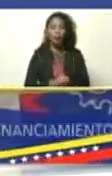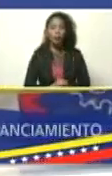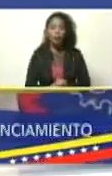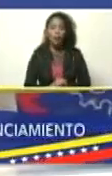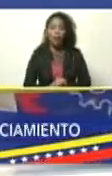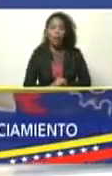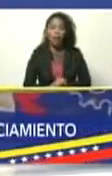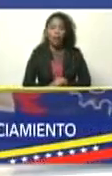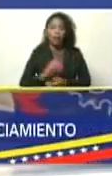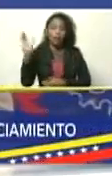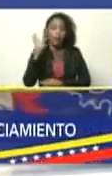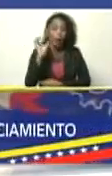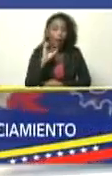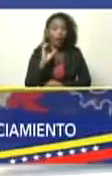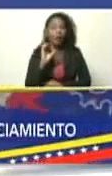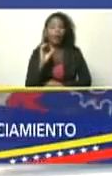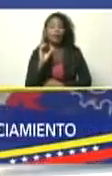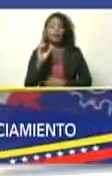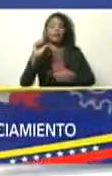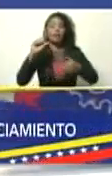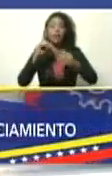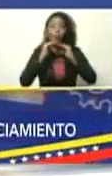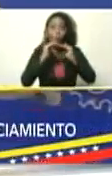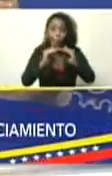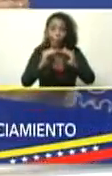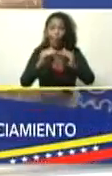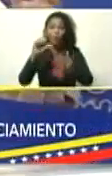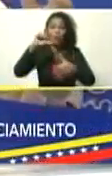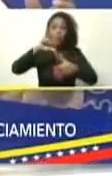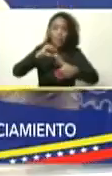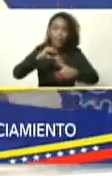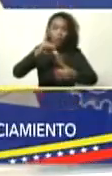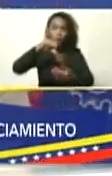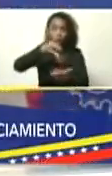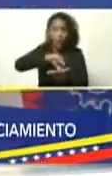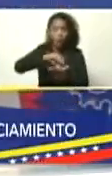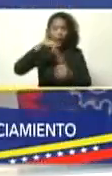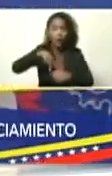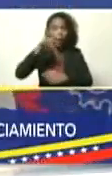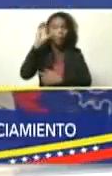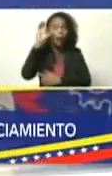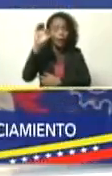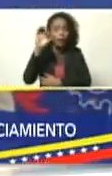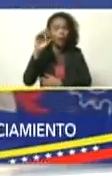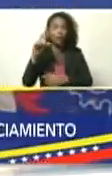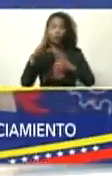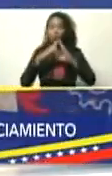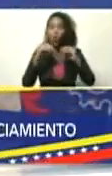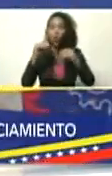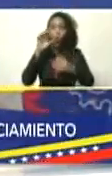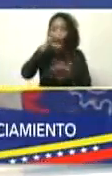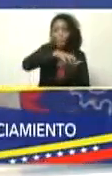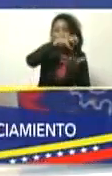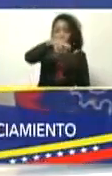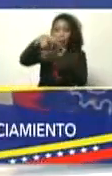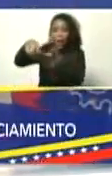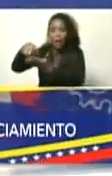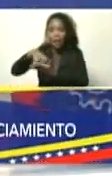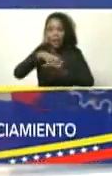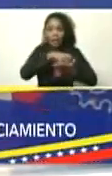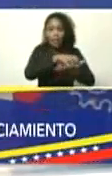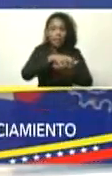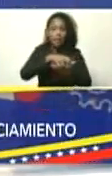región de los Llanos, en la región central del país, en la región occidental, en la región oriental, en los Andes, en la